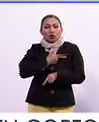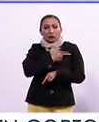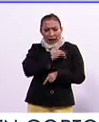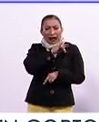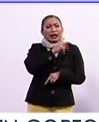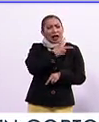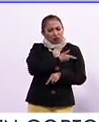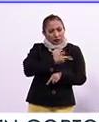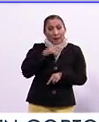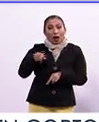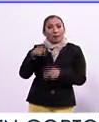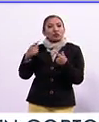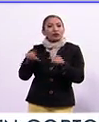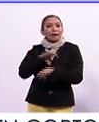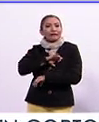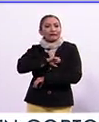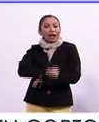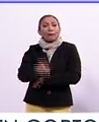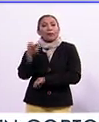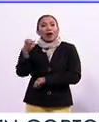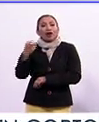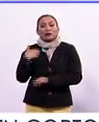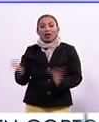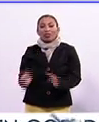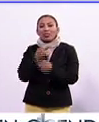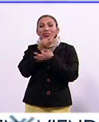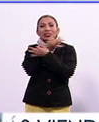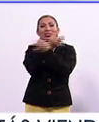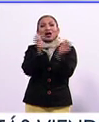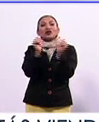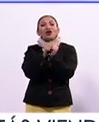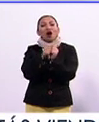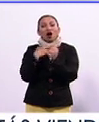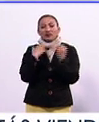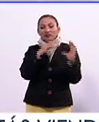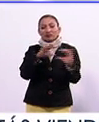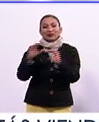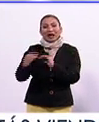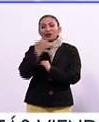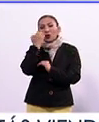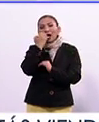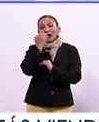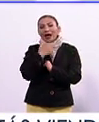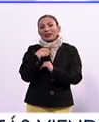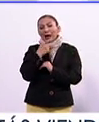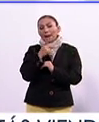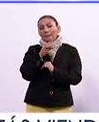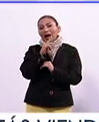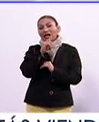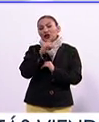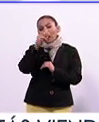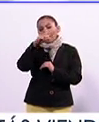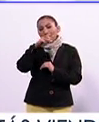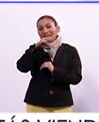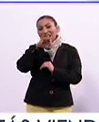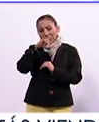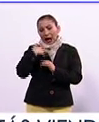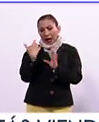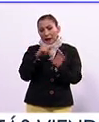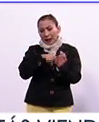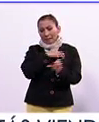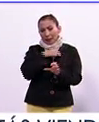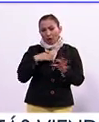de la ingeniería, la música, por lo que promueve su difusión a través de la Academia de Música del Palacio de Minería, de la que es